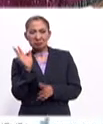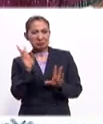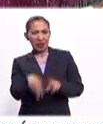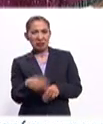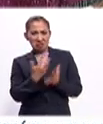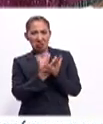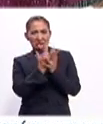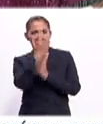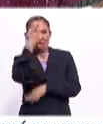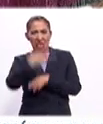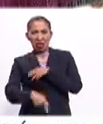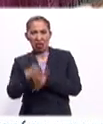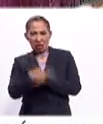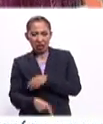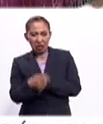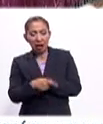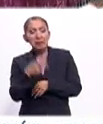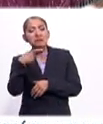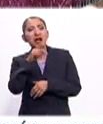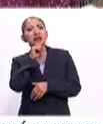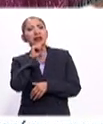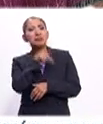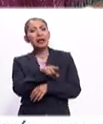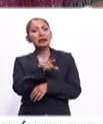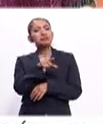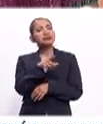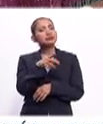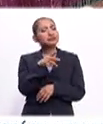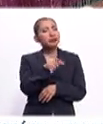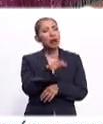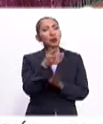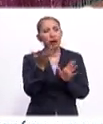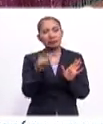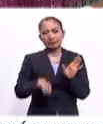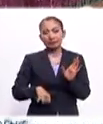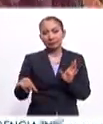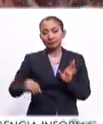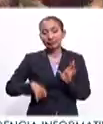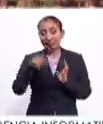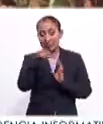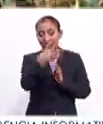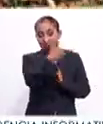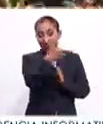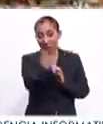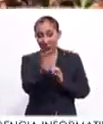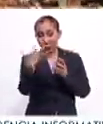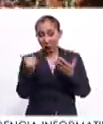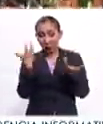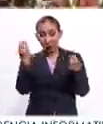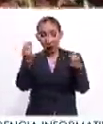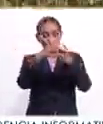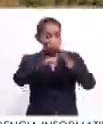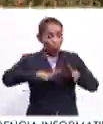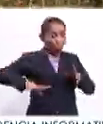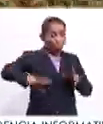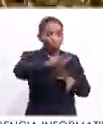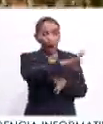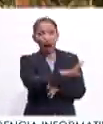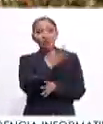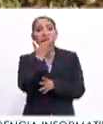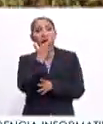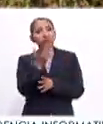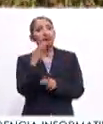evidentemente es altamente tóxico. Pero además una cosa interesante es que esa agricultura industrial se da en las